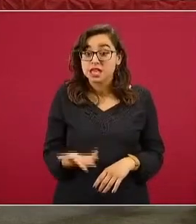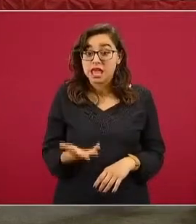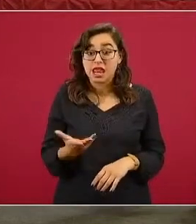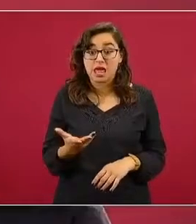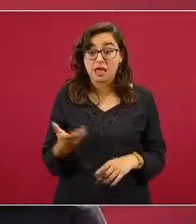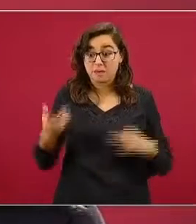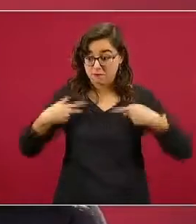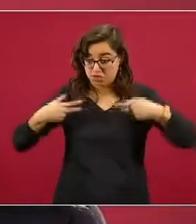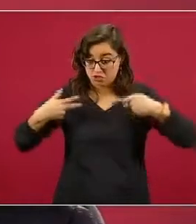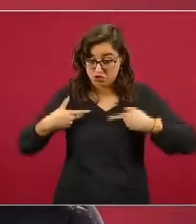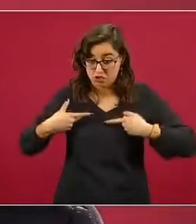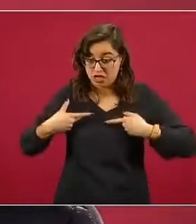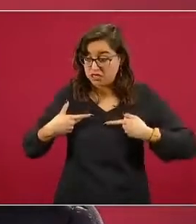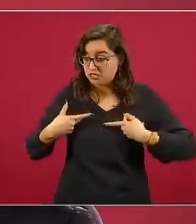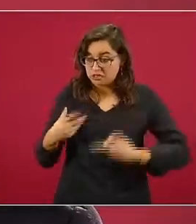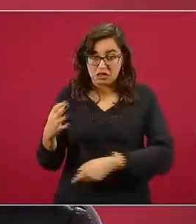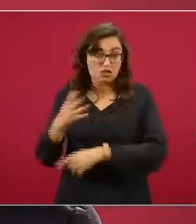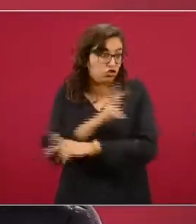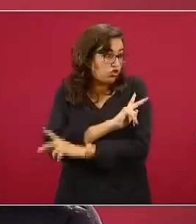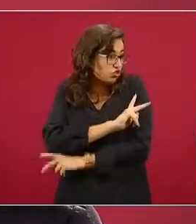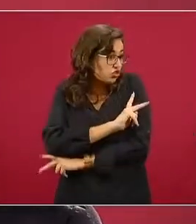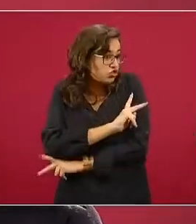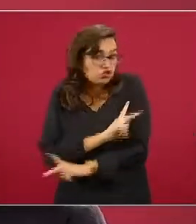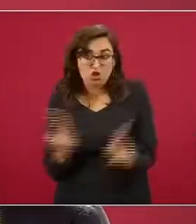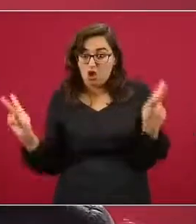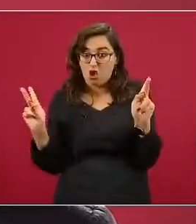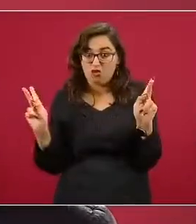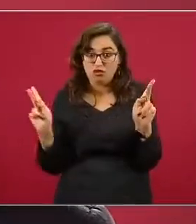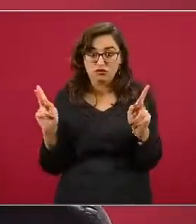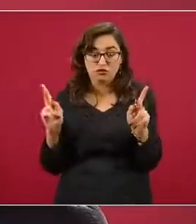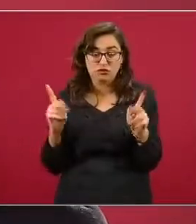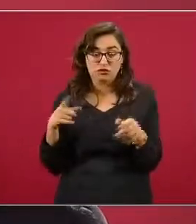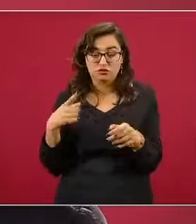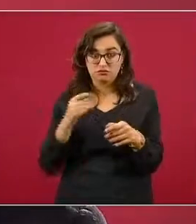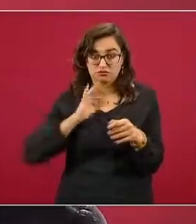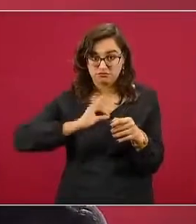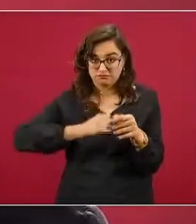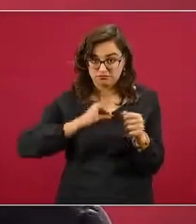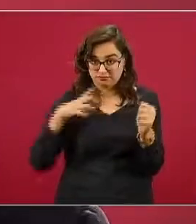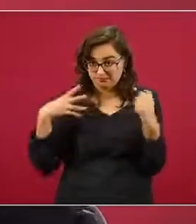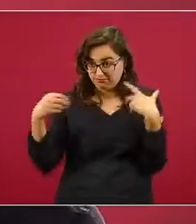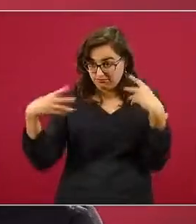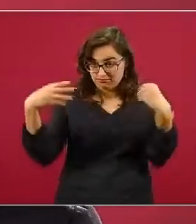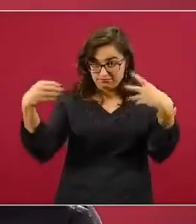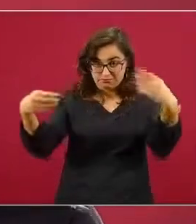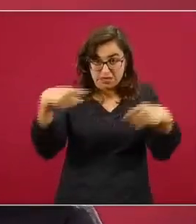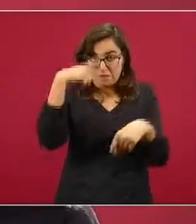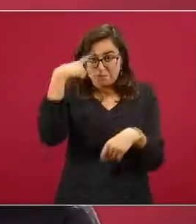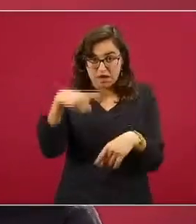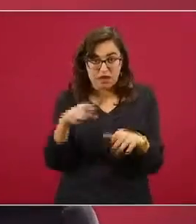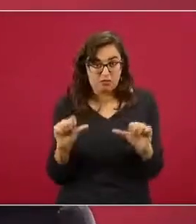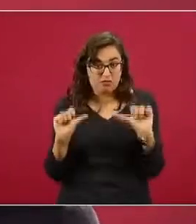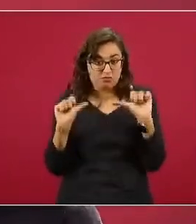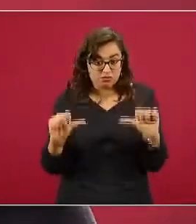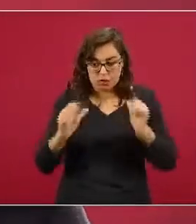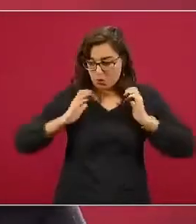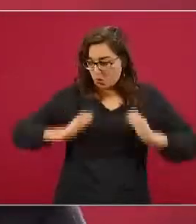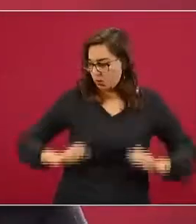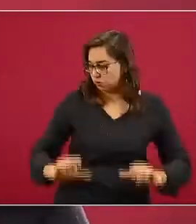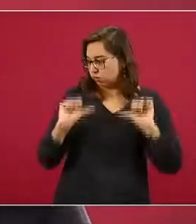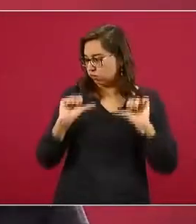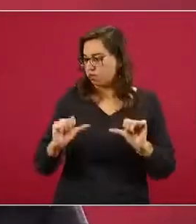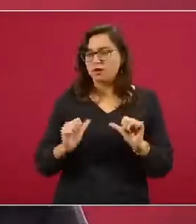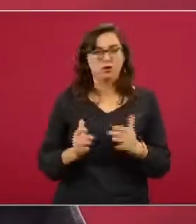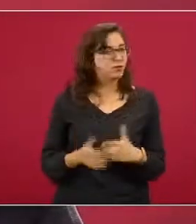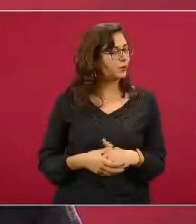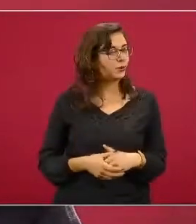se infecten sus ciudadanas y ciudadanos hasta que se alcance la inmunidad de rebaño. No es eso. Inmunidad de rebaño, dicho de manera